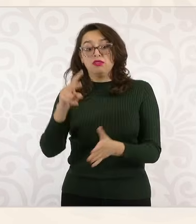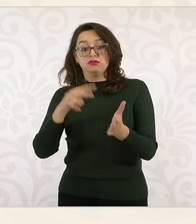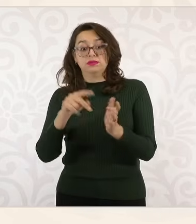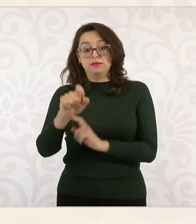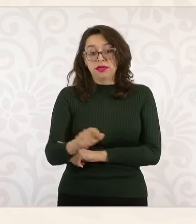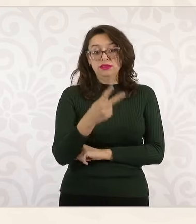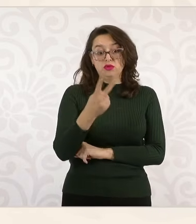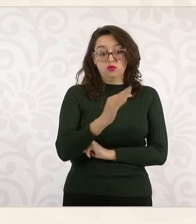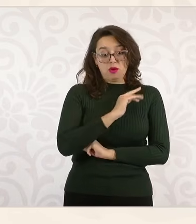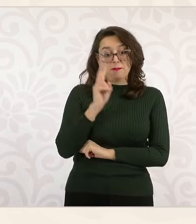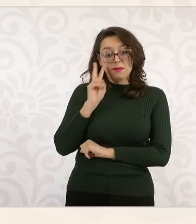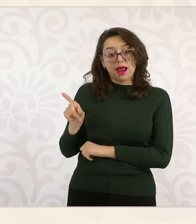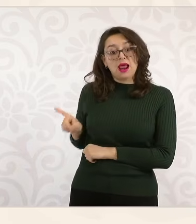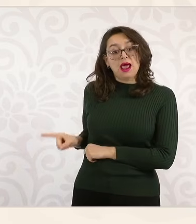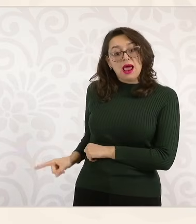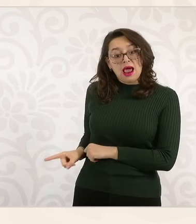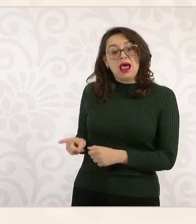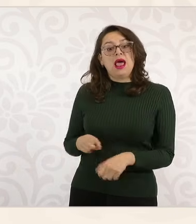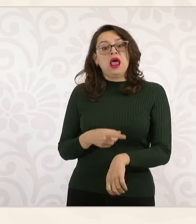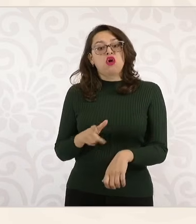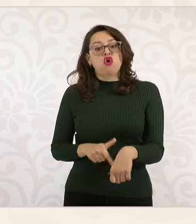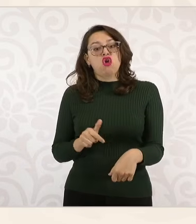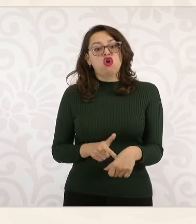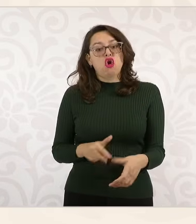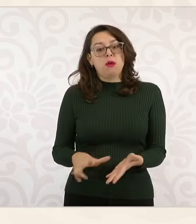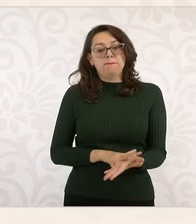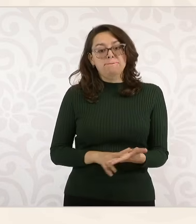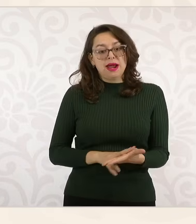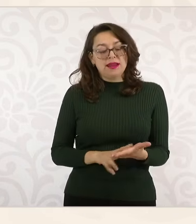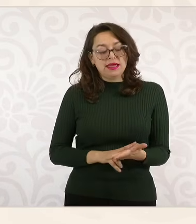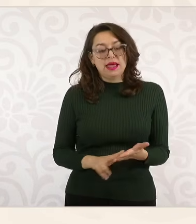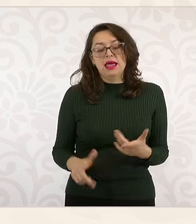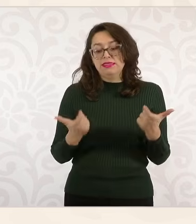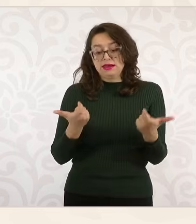línea verde es el número de personas en clase media,